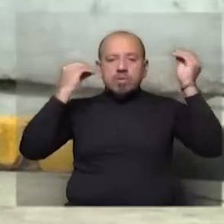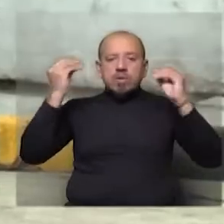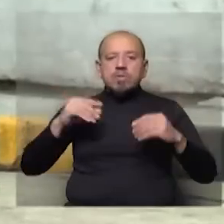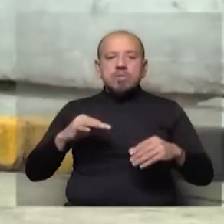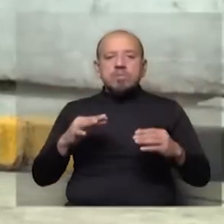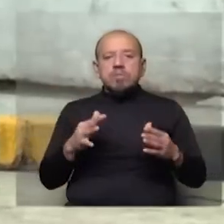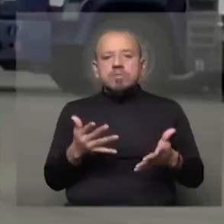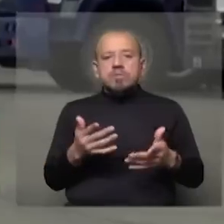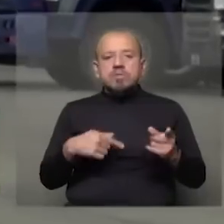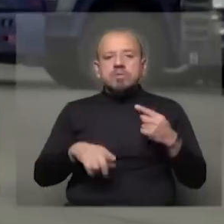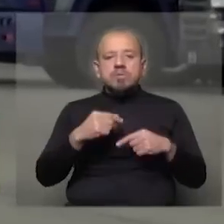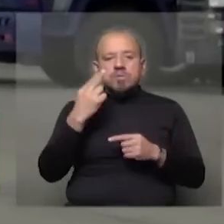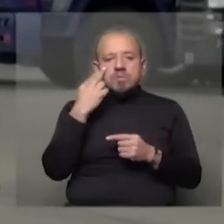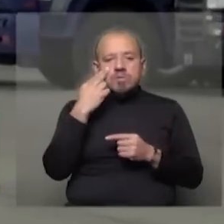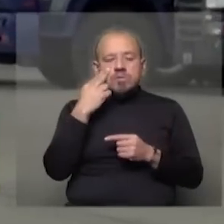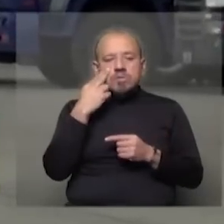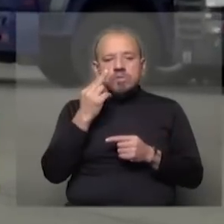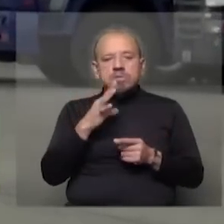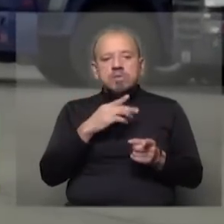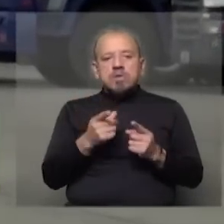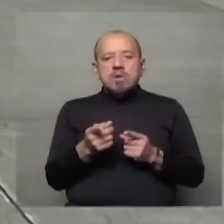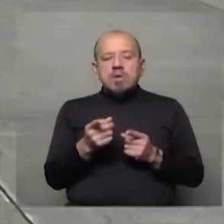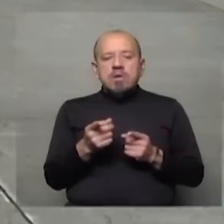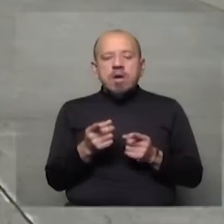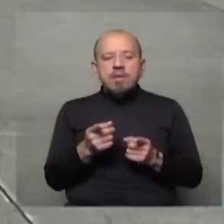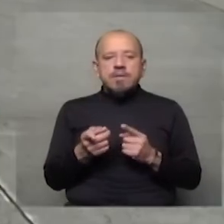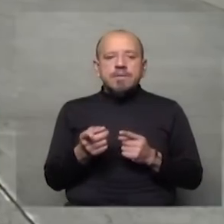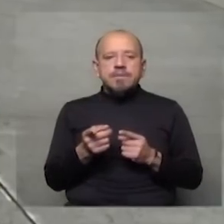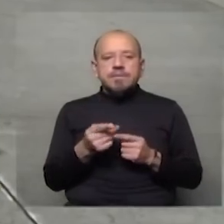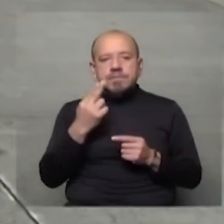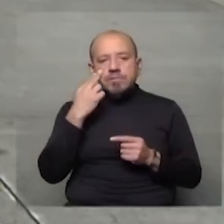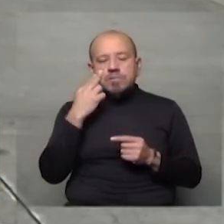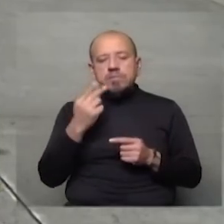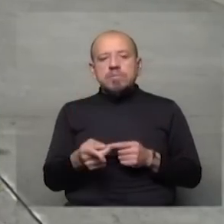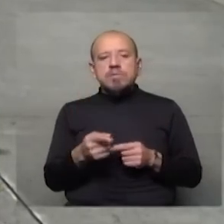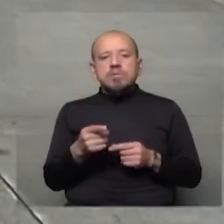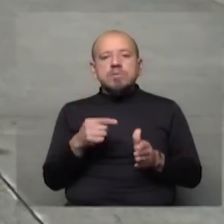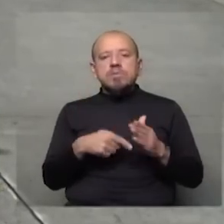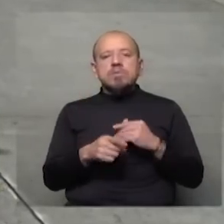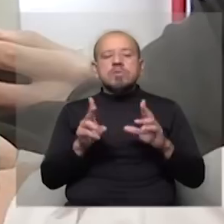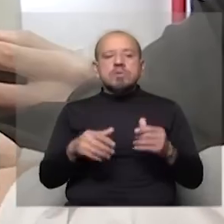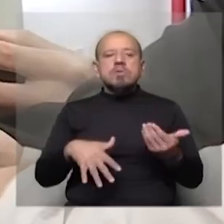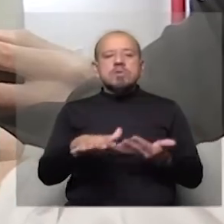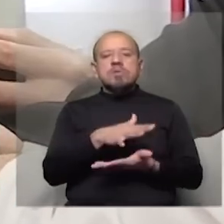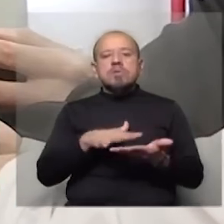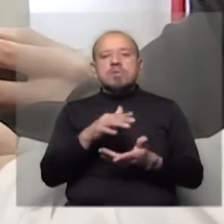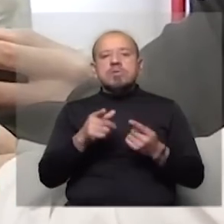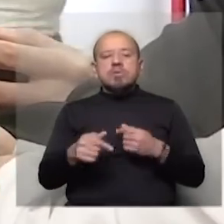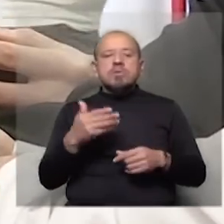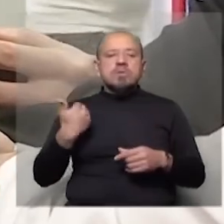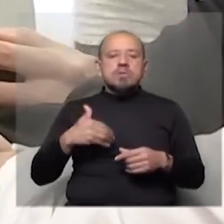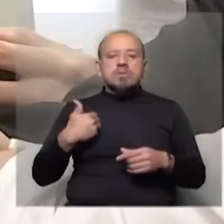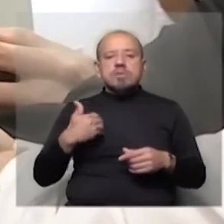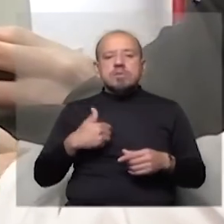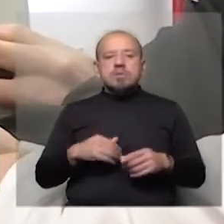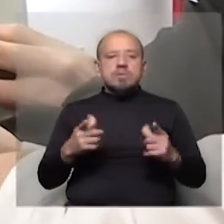atender los problemas que efectivamente porque hay un problema de fondo que es que con respecto a la situación de Argentina no hay